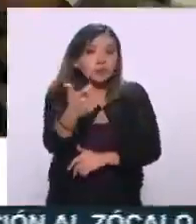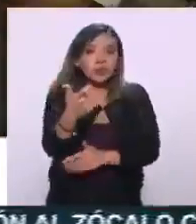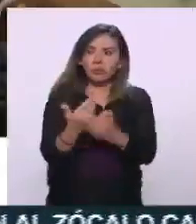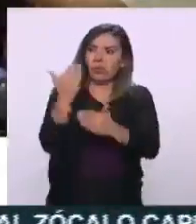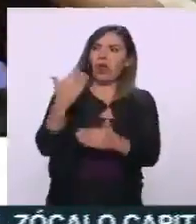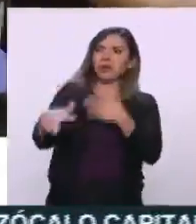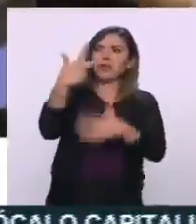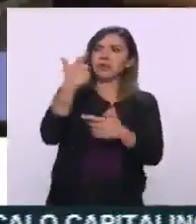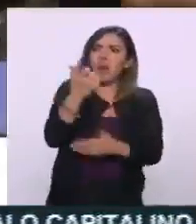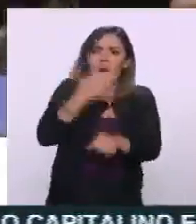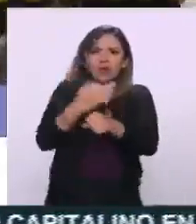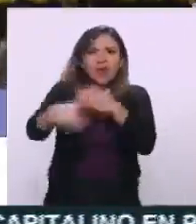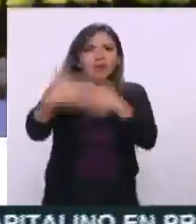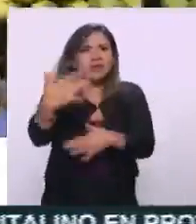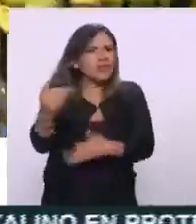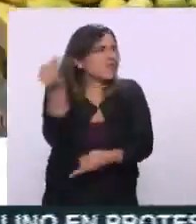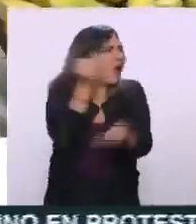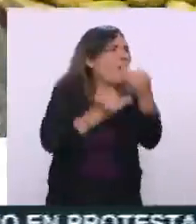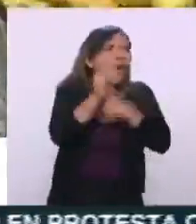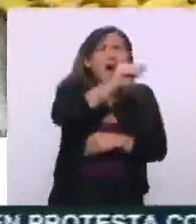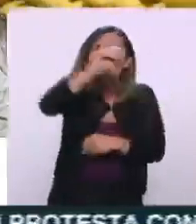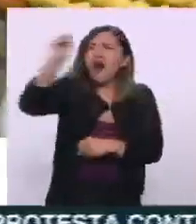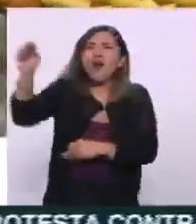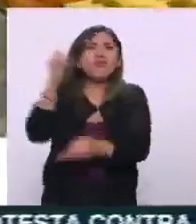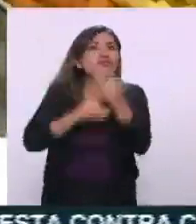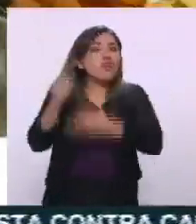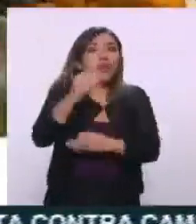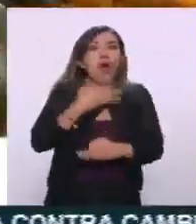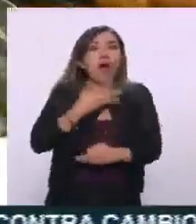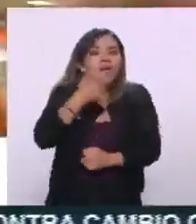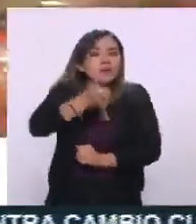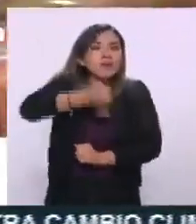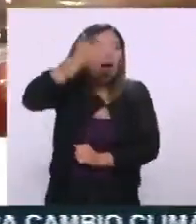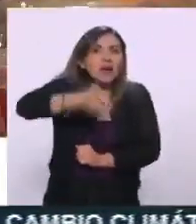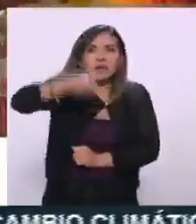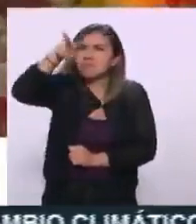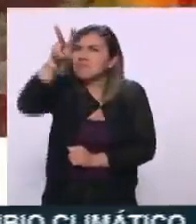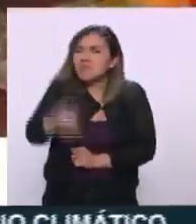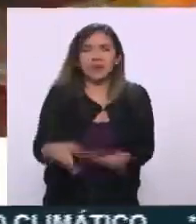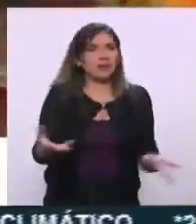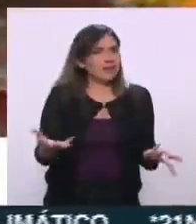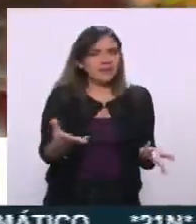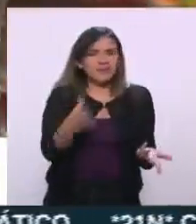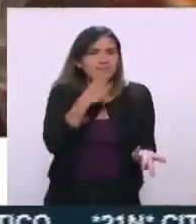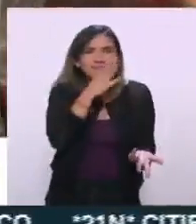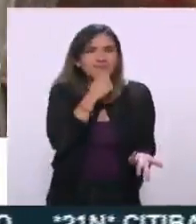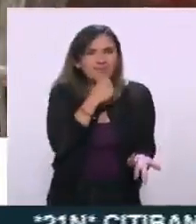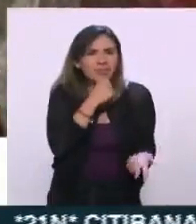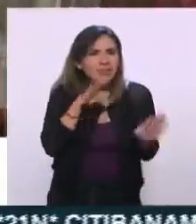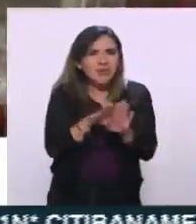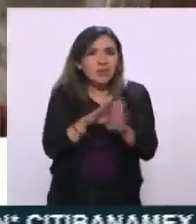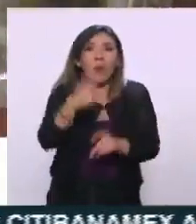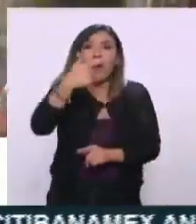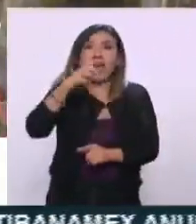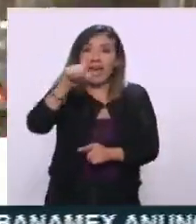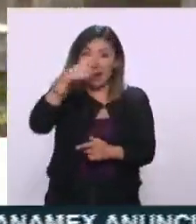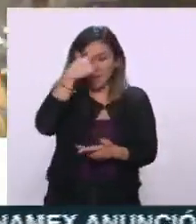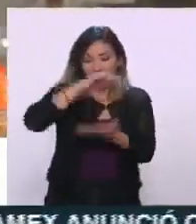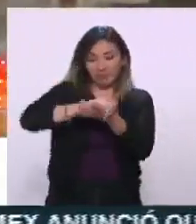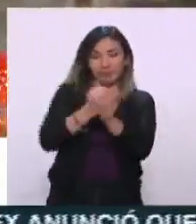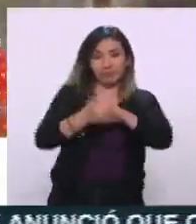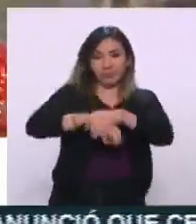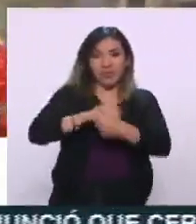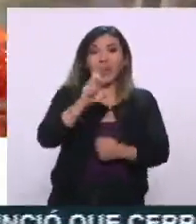hasta 15. Todo, o sea, no hay algo que no haya subido, de verdad es impresionante. El gel antibacterial